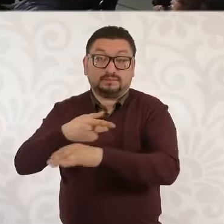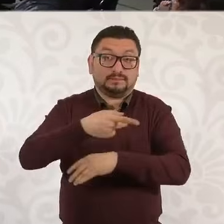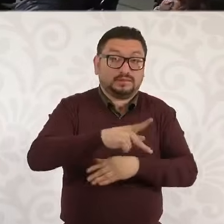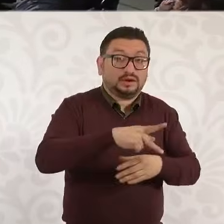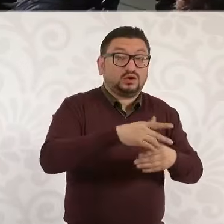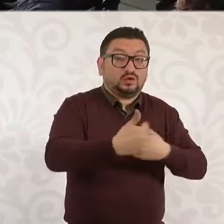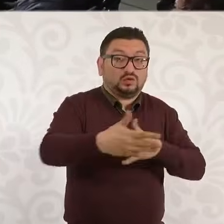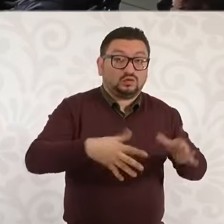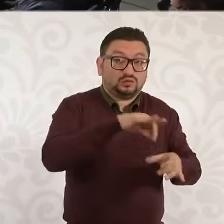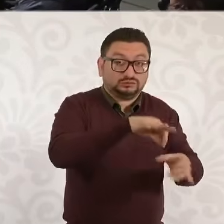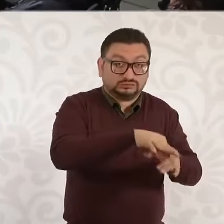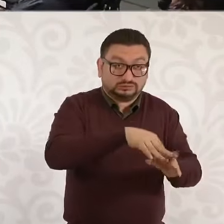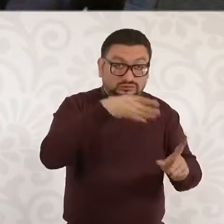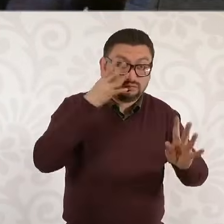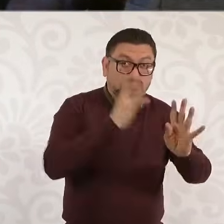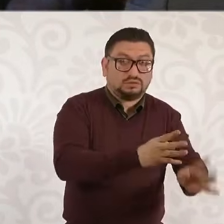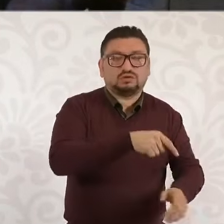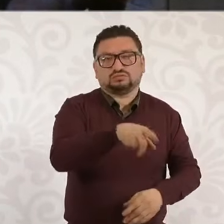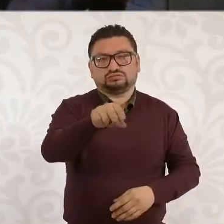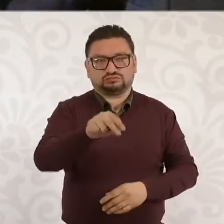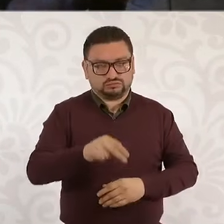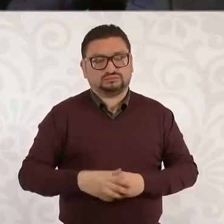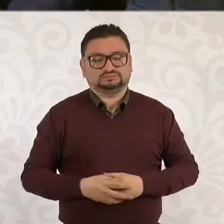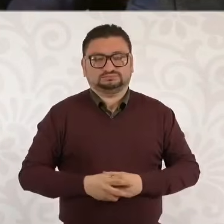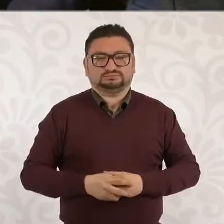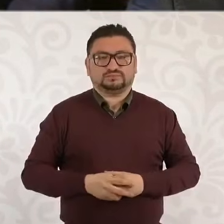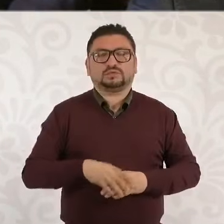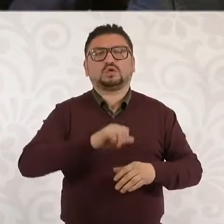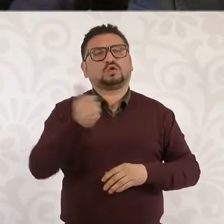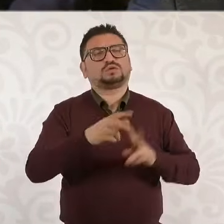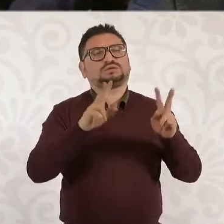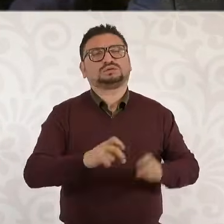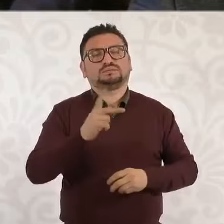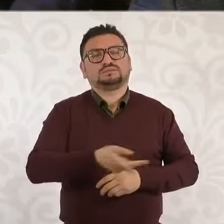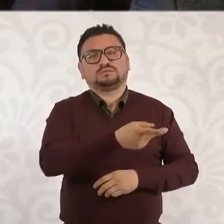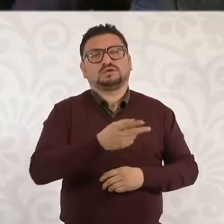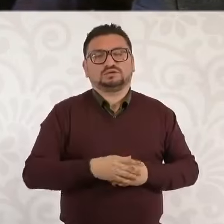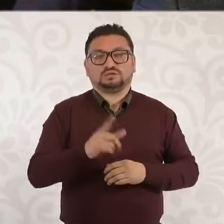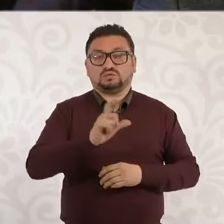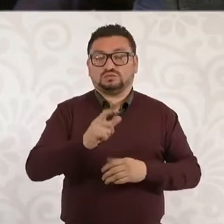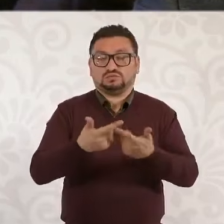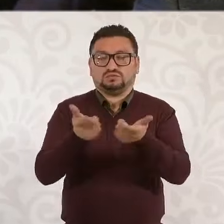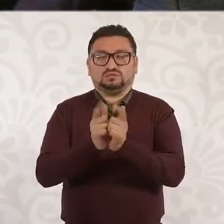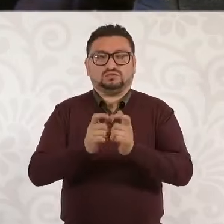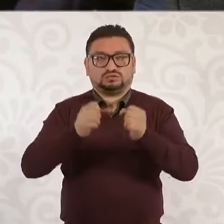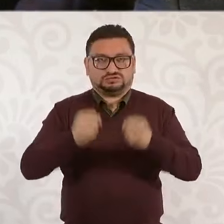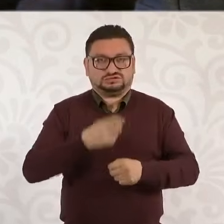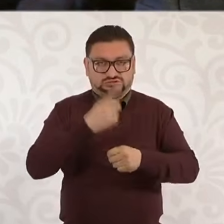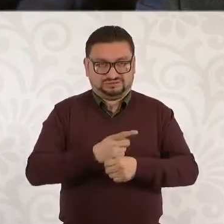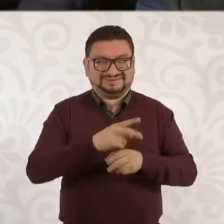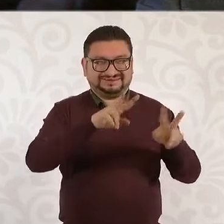Ok, Presidente, en otro tema, volviendo a los puntos, en las reuniones que usted ha tenido con el Gabinete de Seguridad, se